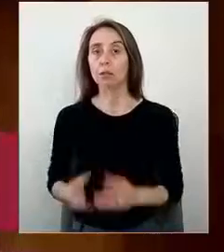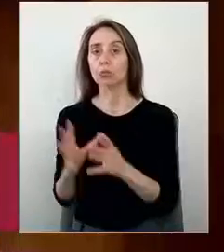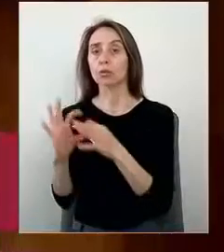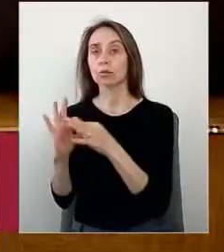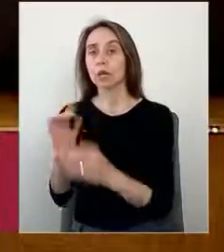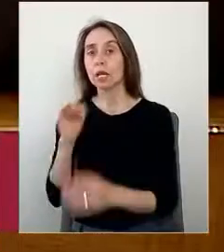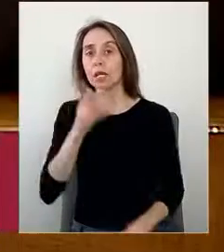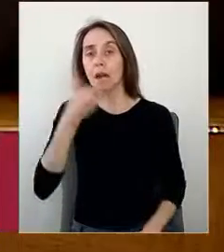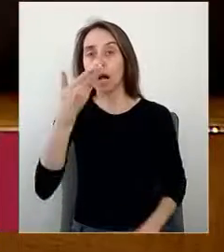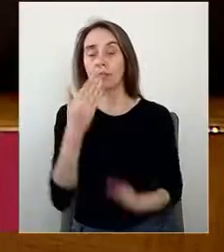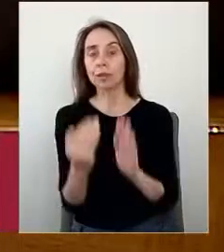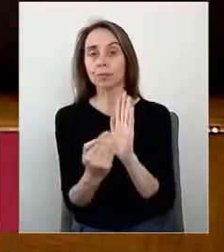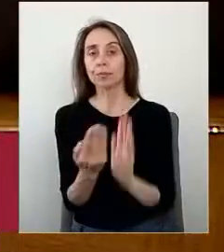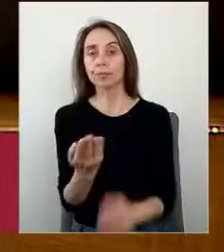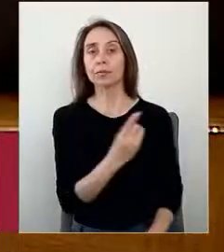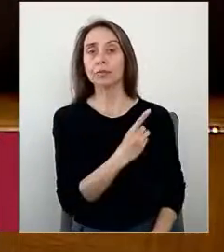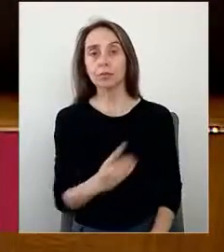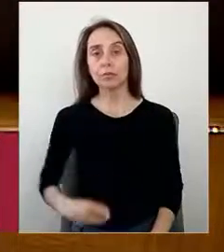Diputado Bernales.